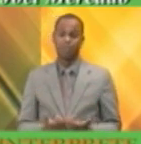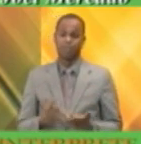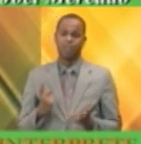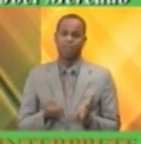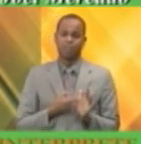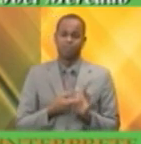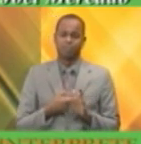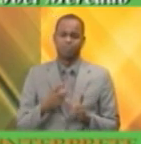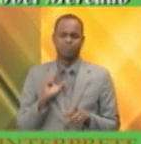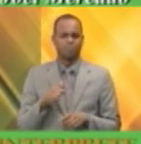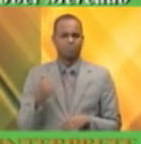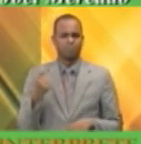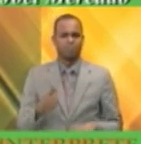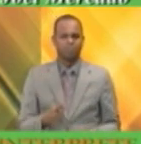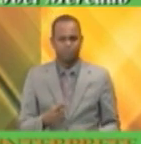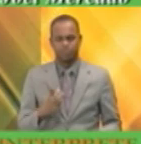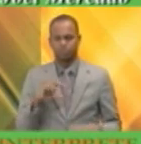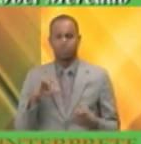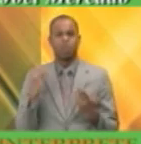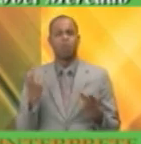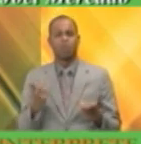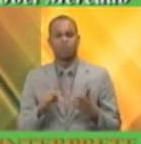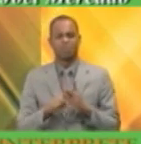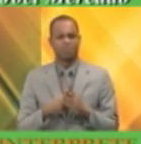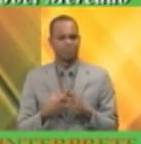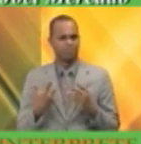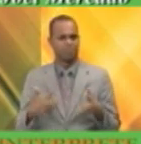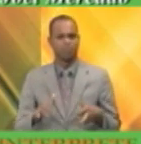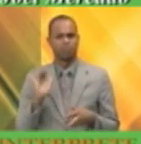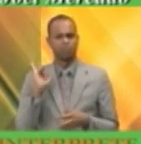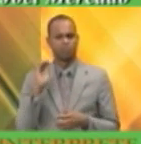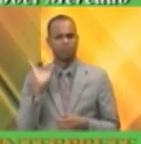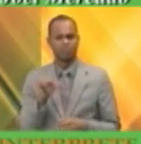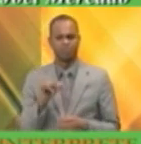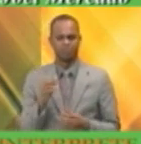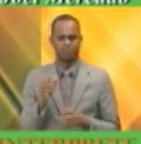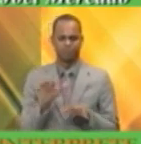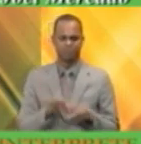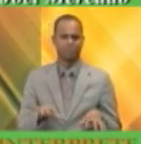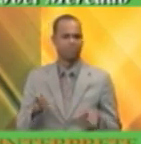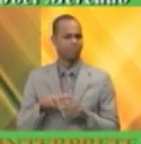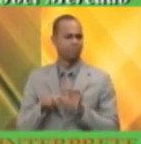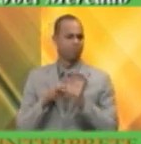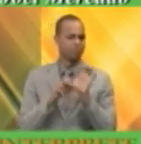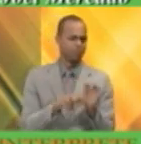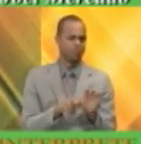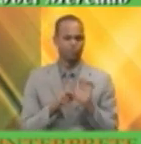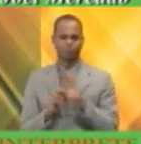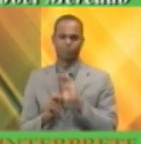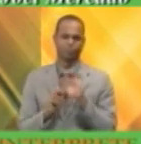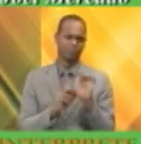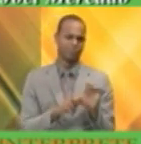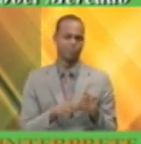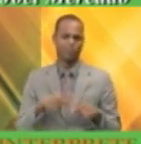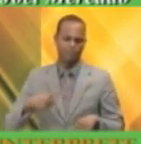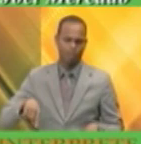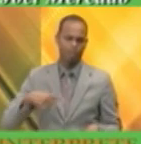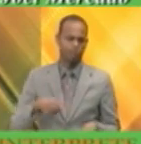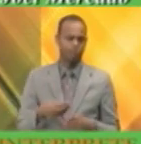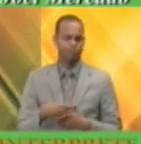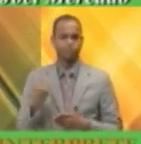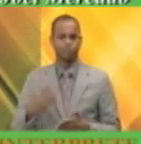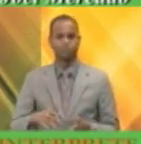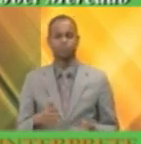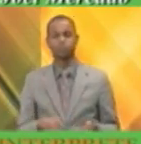mitad o solamente iniciarla porque el costo del medio de transporte, la discapacidad genera muchas